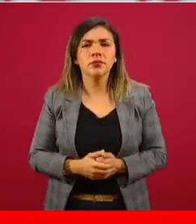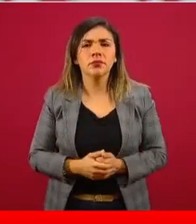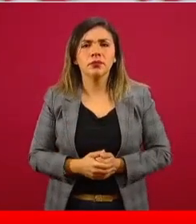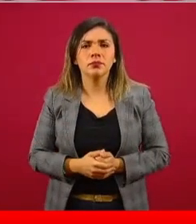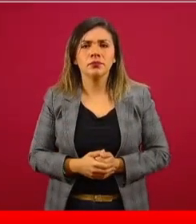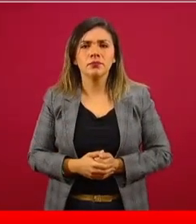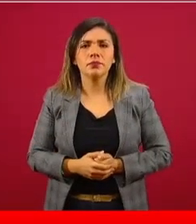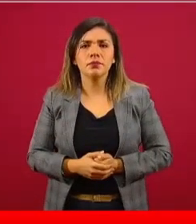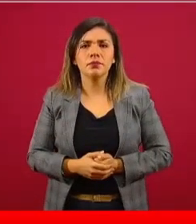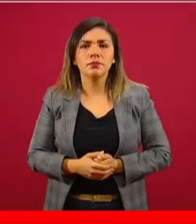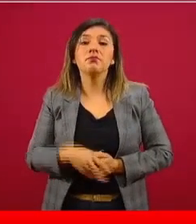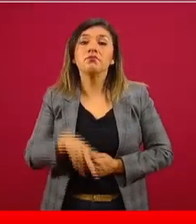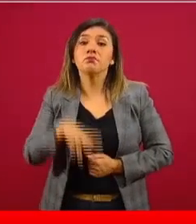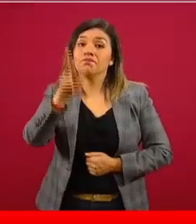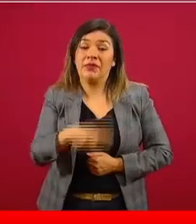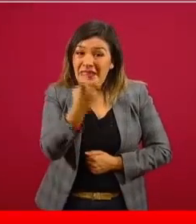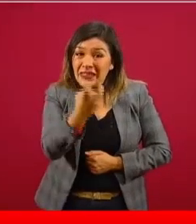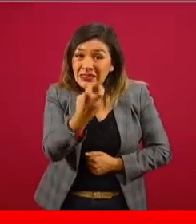porque sí es grave.